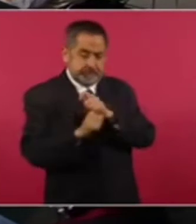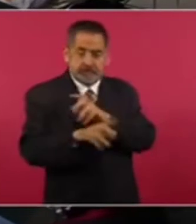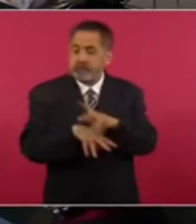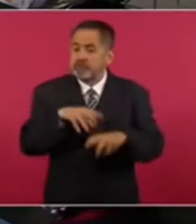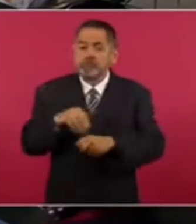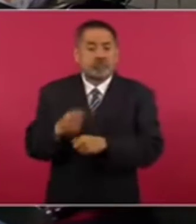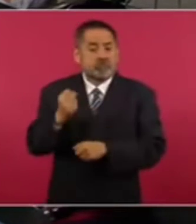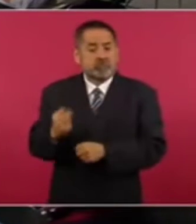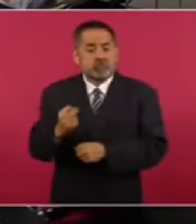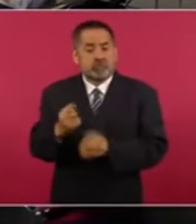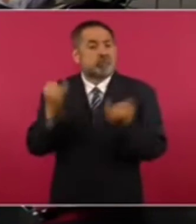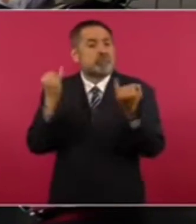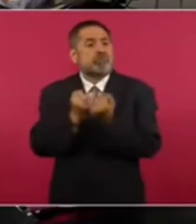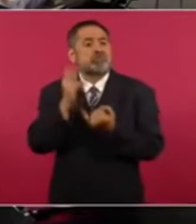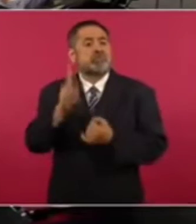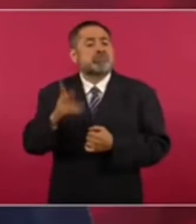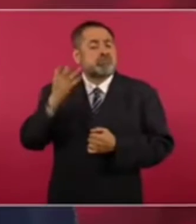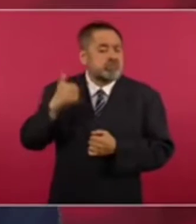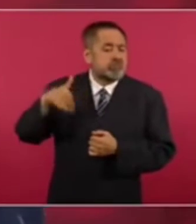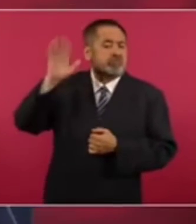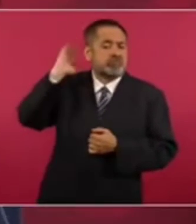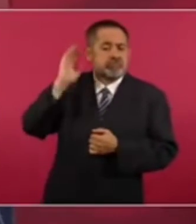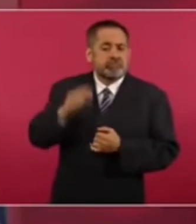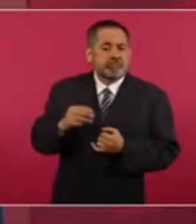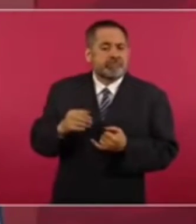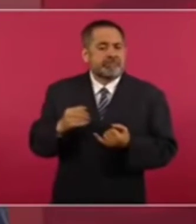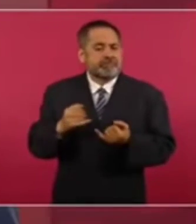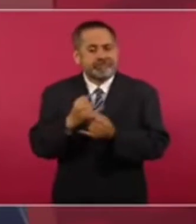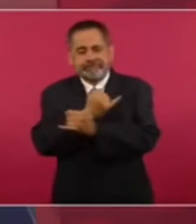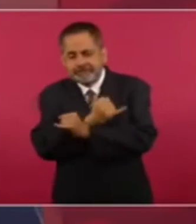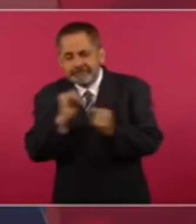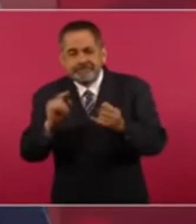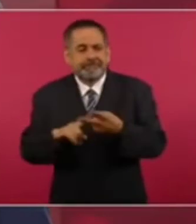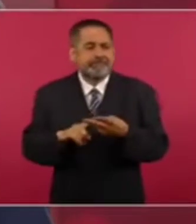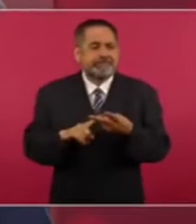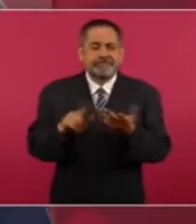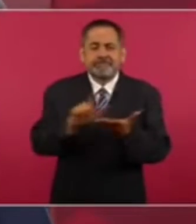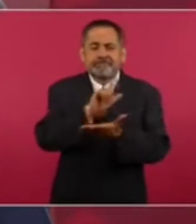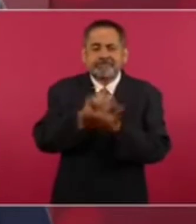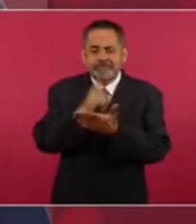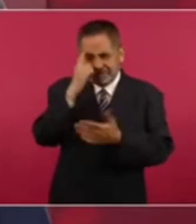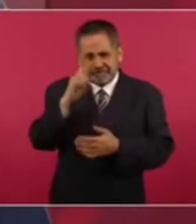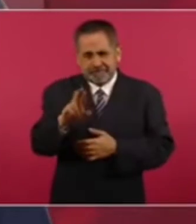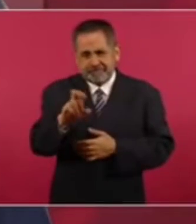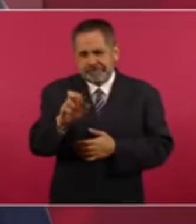que la independencia, que la reforma, que la revolución.